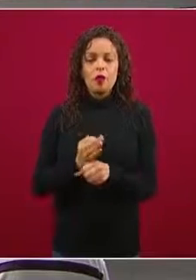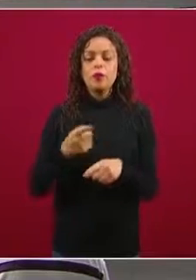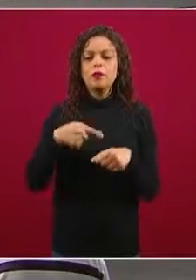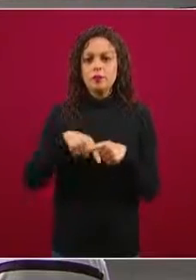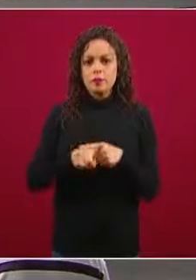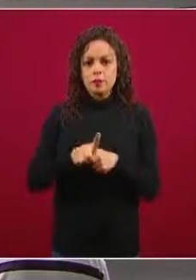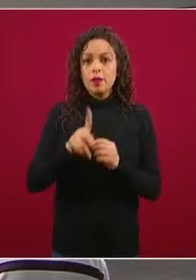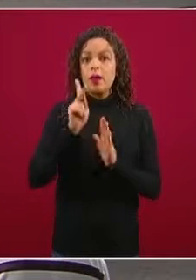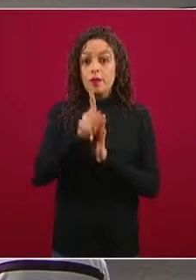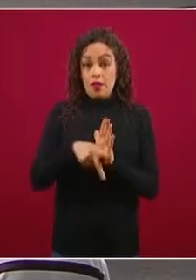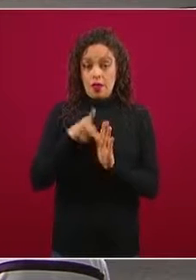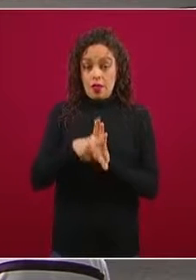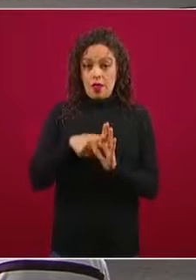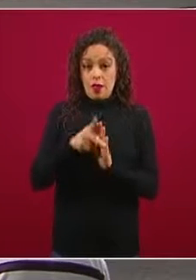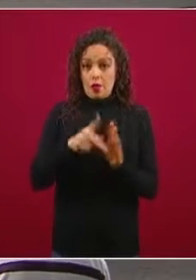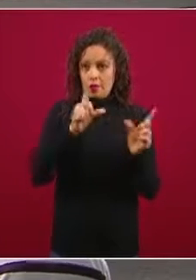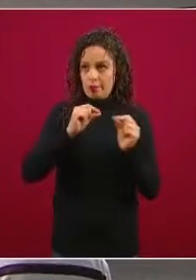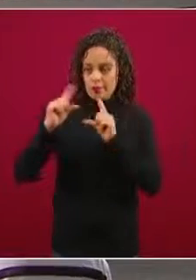el video.